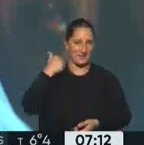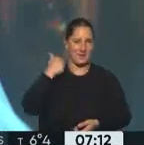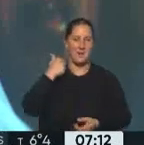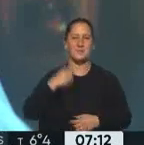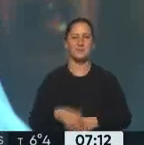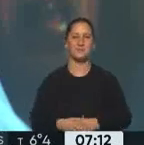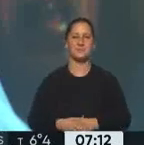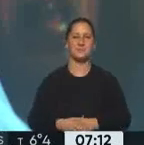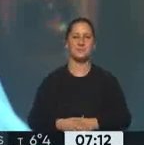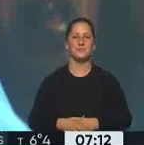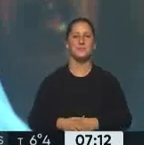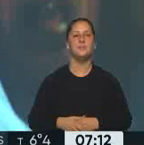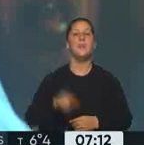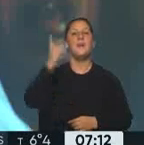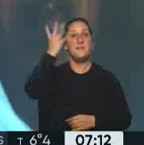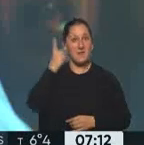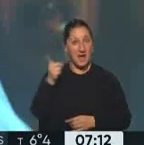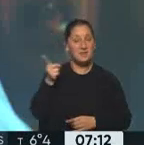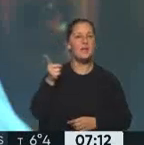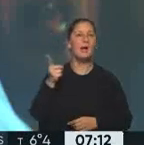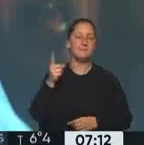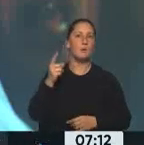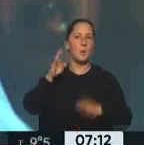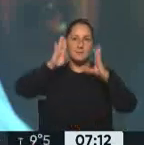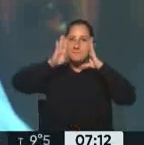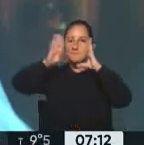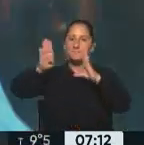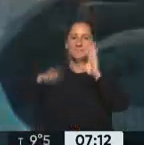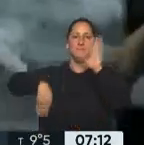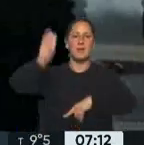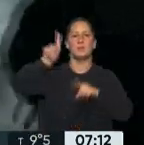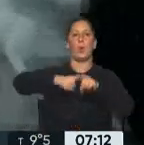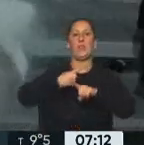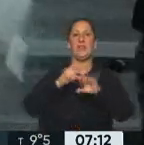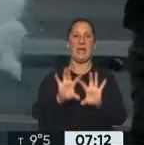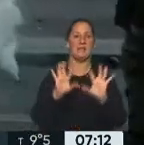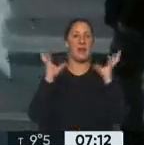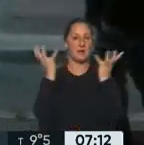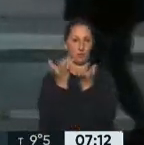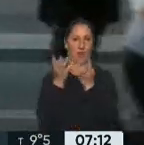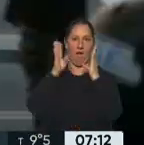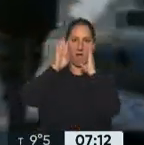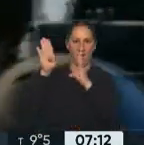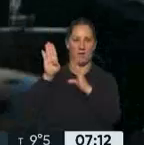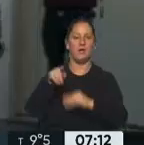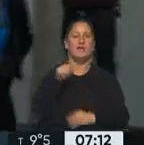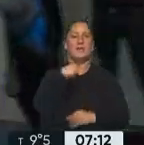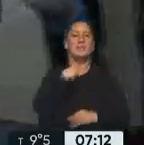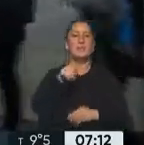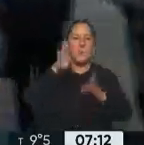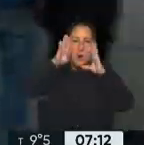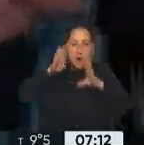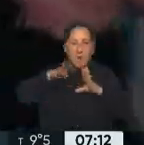lugar, porque bueno, sigue siendo Francia uno de los focos de la política internacional y en este caso fue uno de los focos más